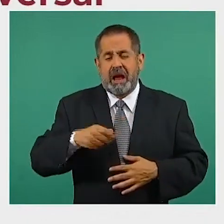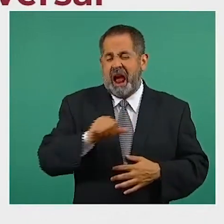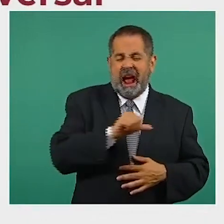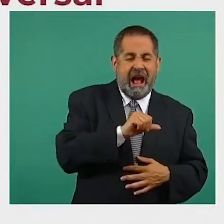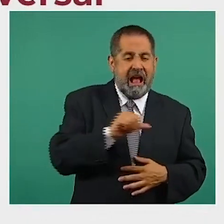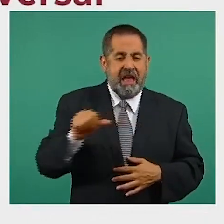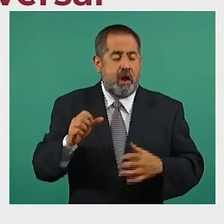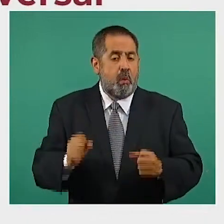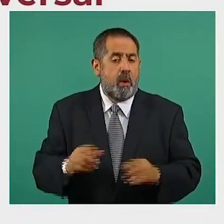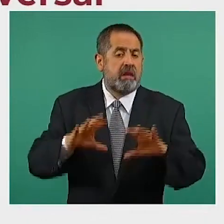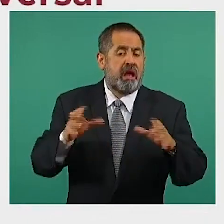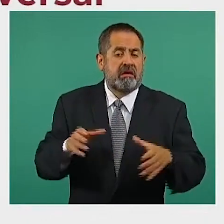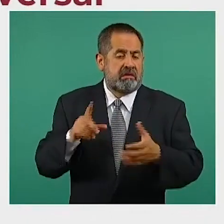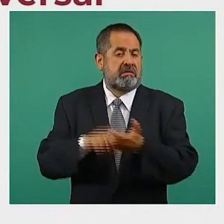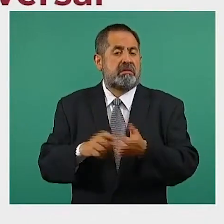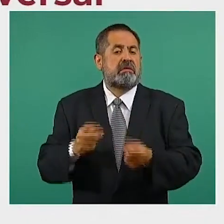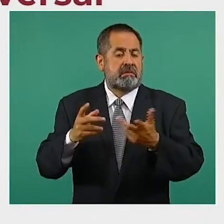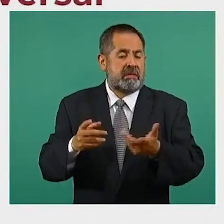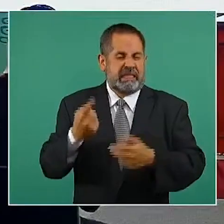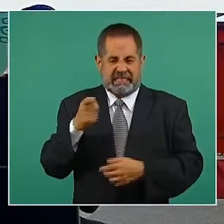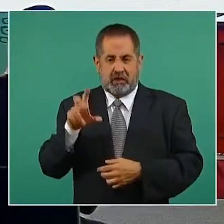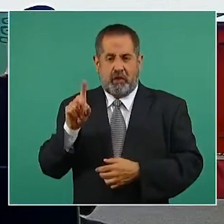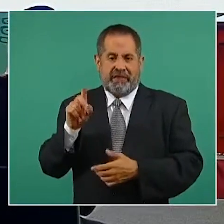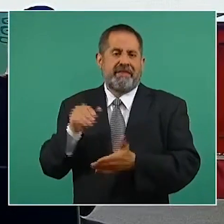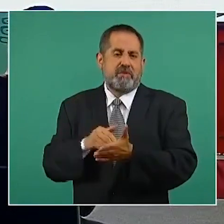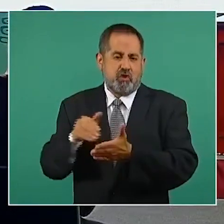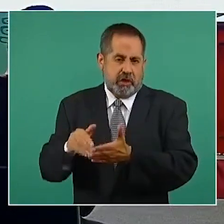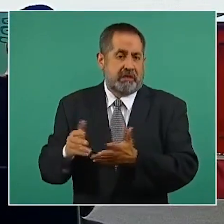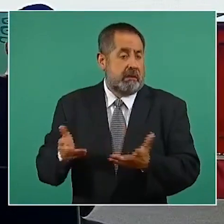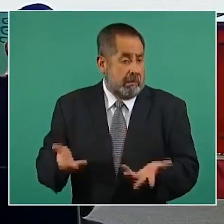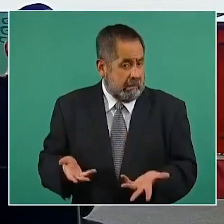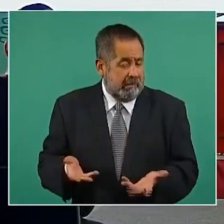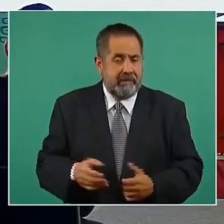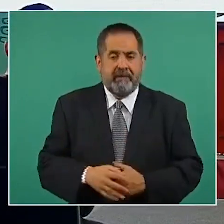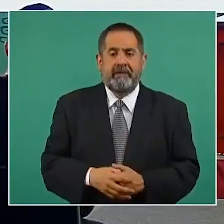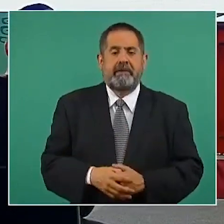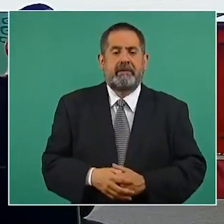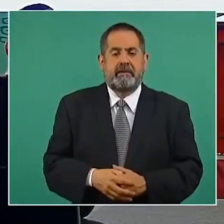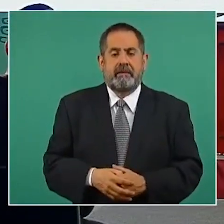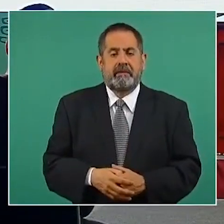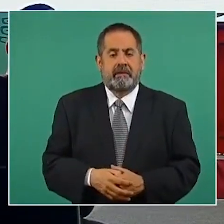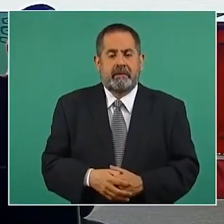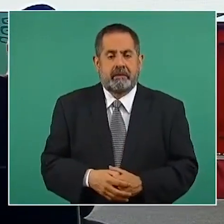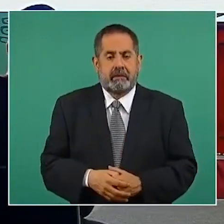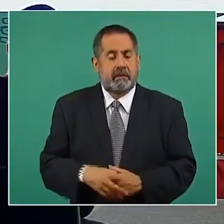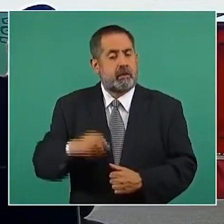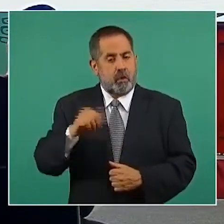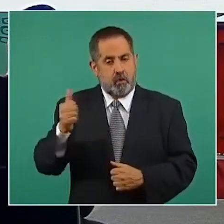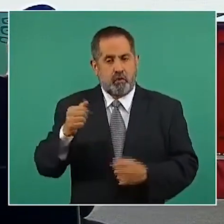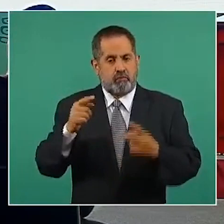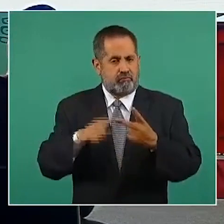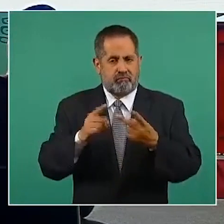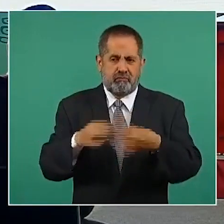universal que fue como se diseñó el programa. Es muy importante. La siguiente, por favor. Otro de los elementos que